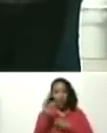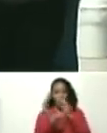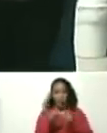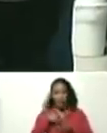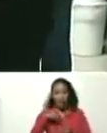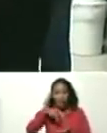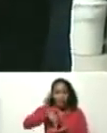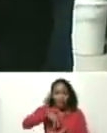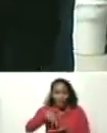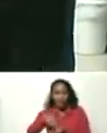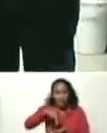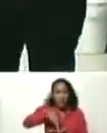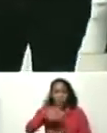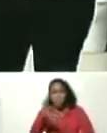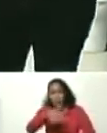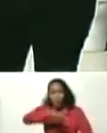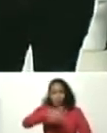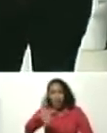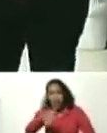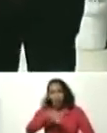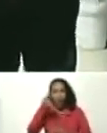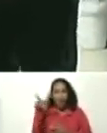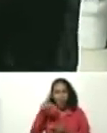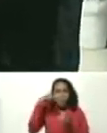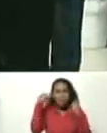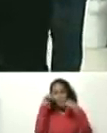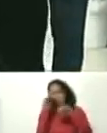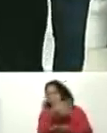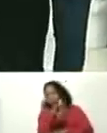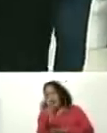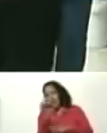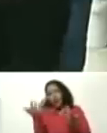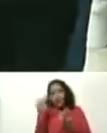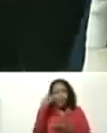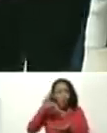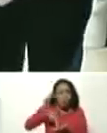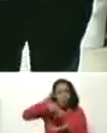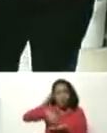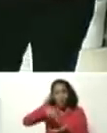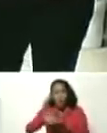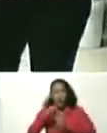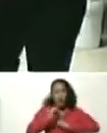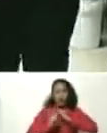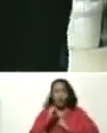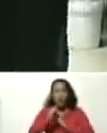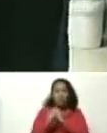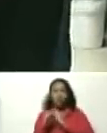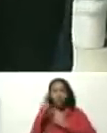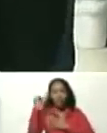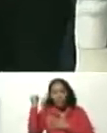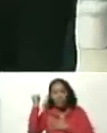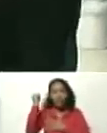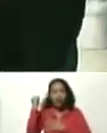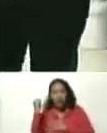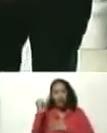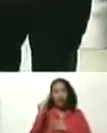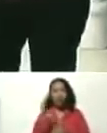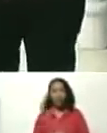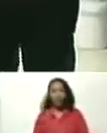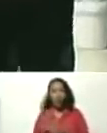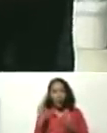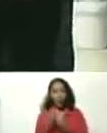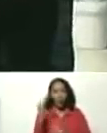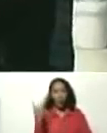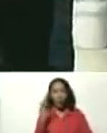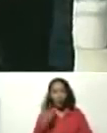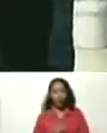más o menos, así, prácticamente era pasito salsero cuando estaba bailando, cuando estábamos